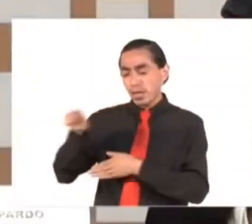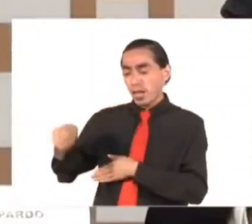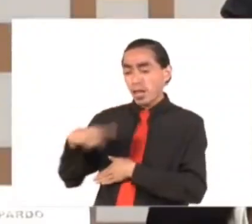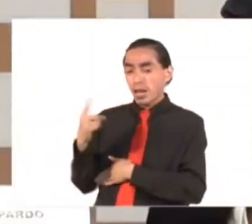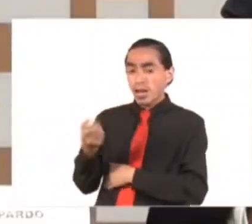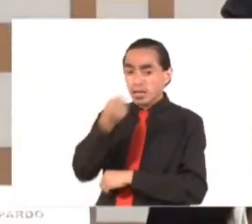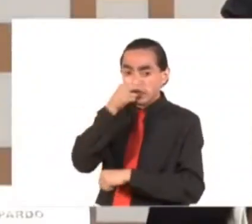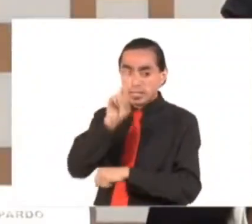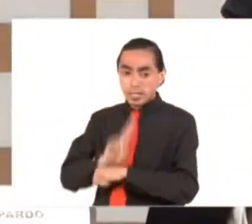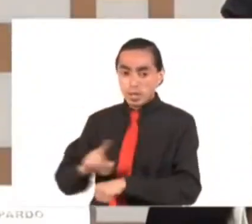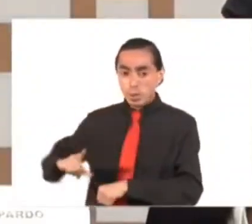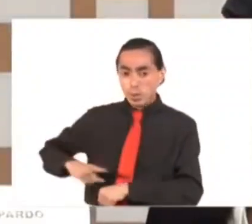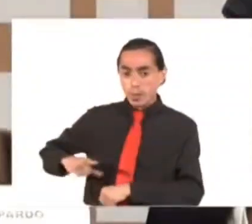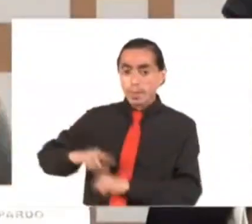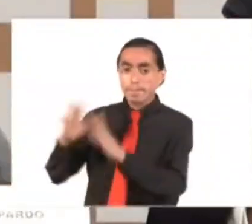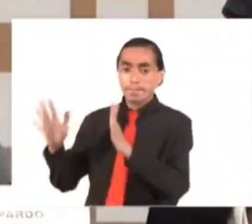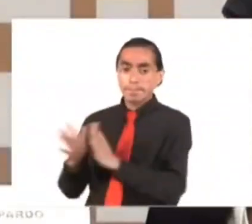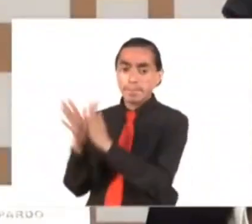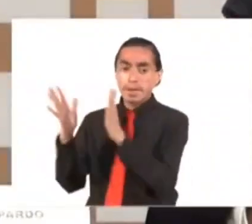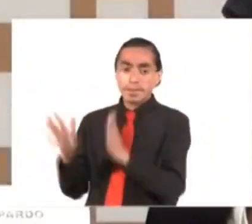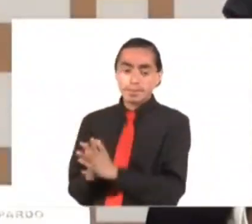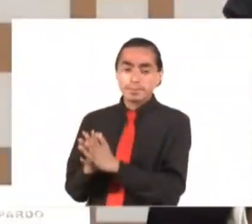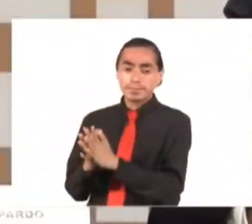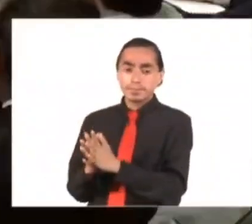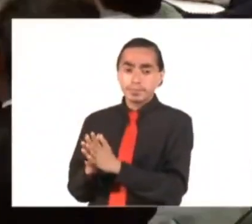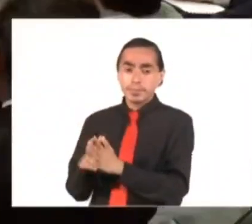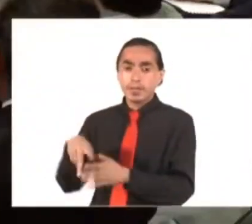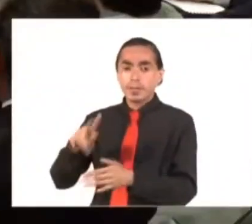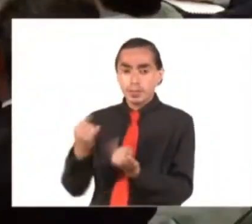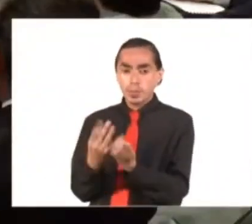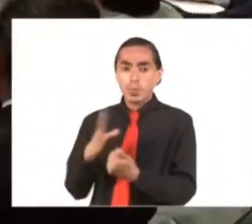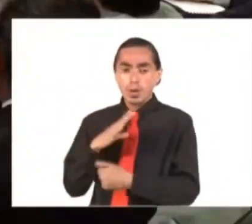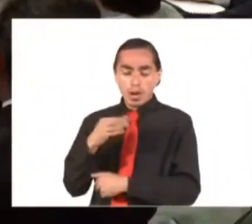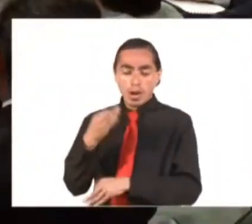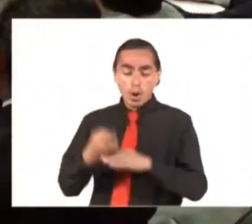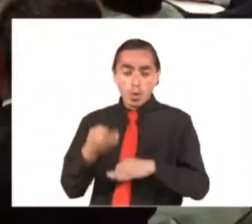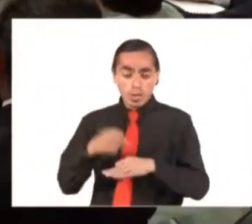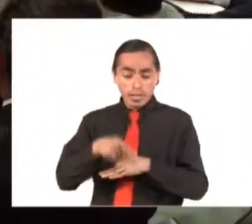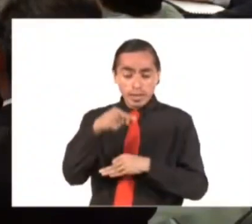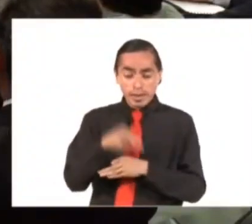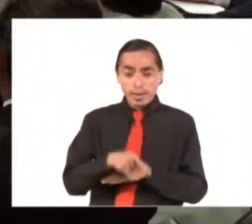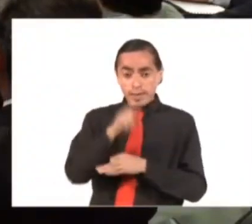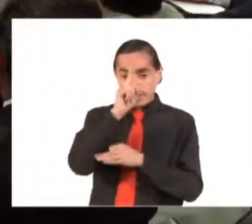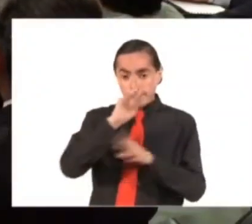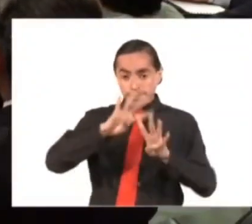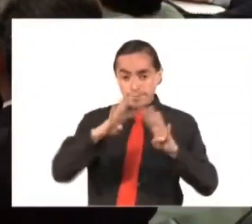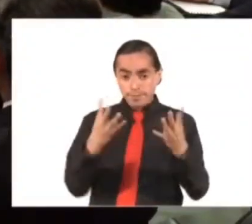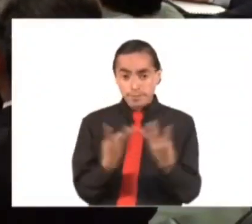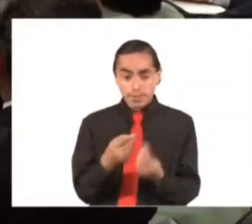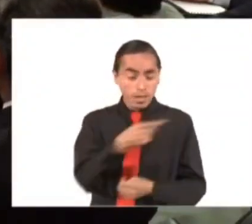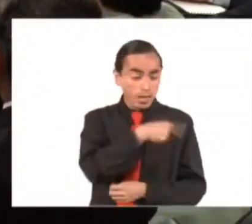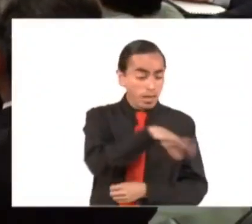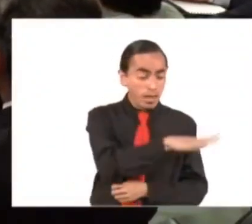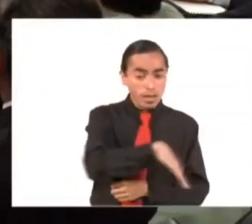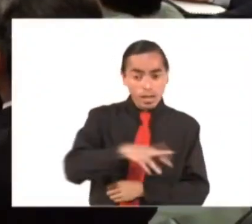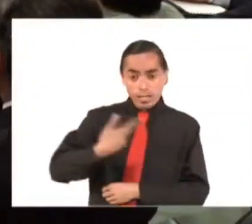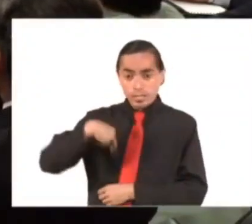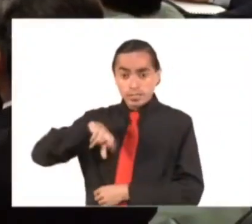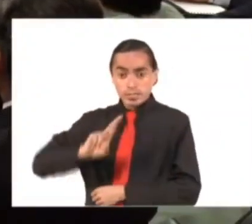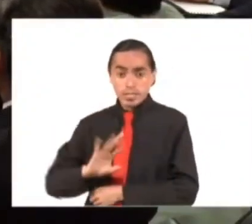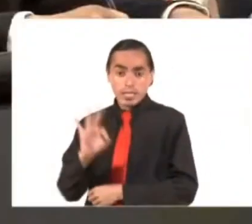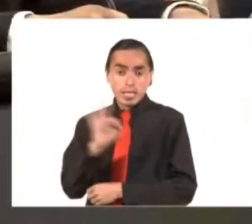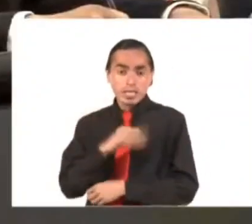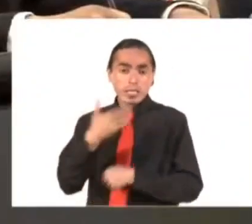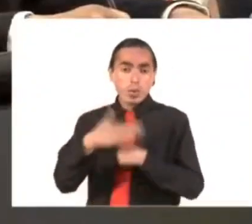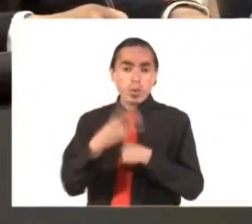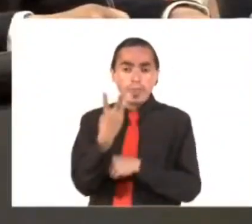las secretarías del gobierno de la ciudad, pero los sectores que están representados aquí para en unos 3